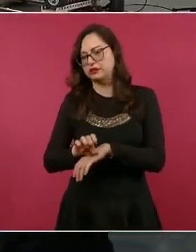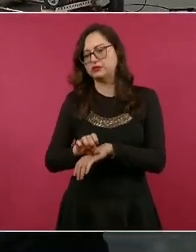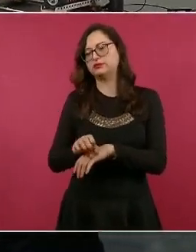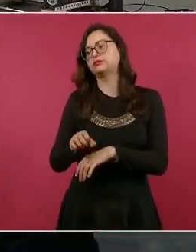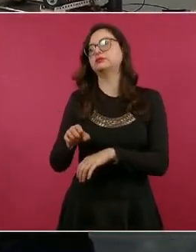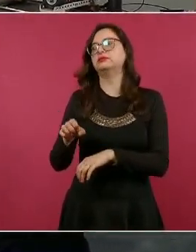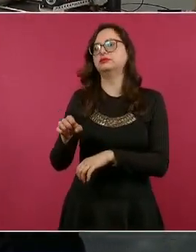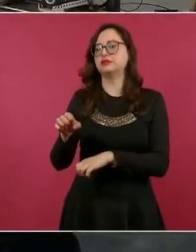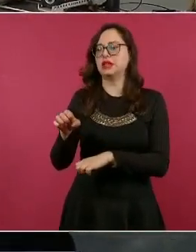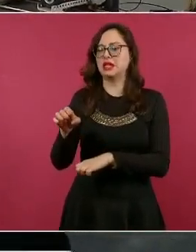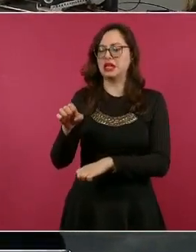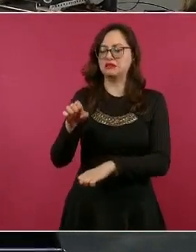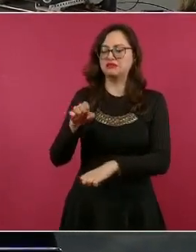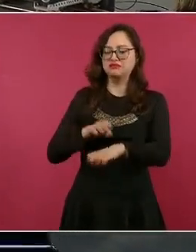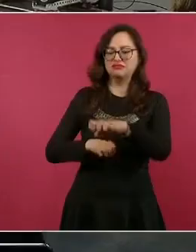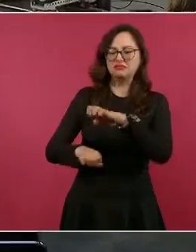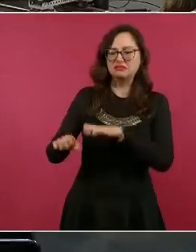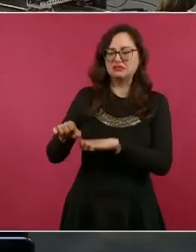la aparente,